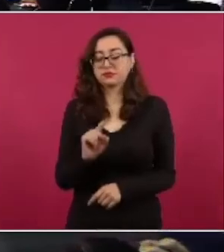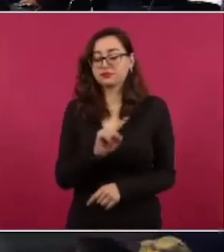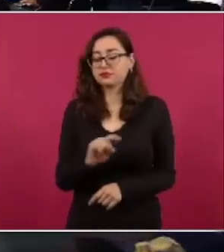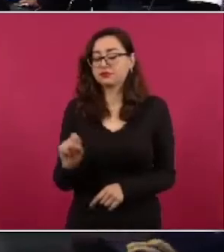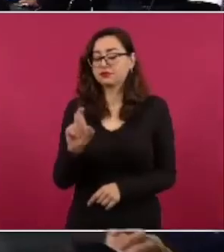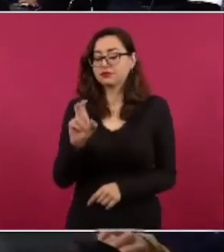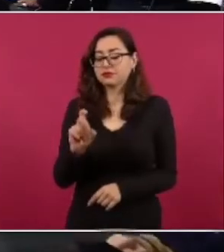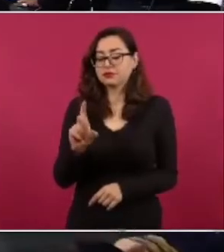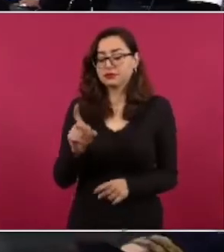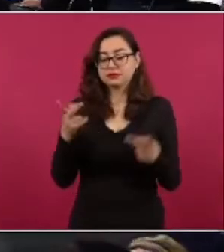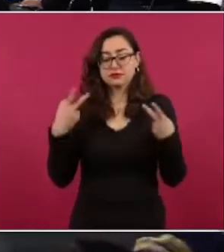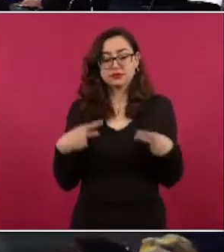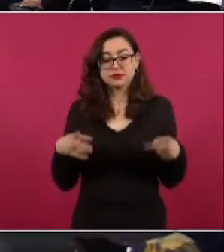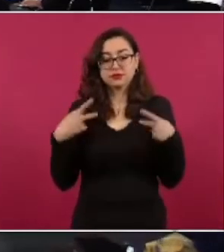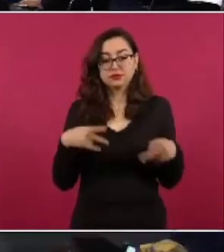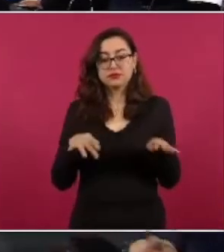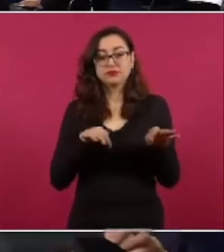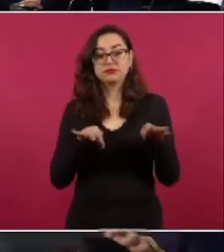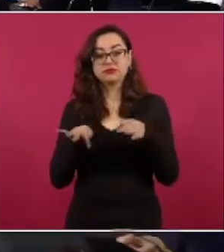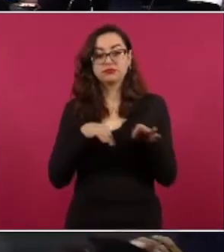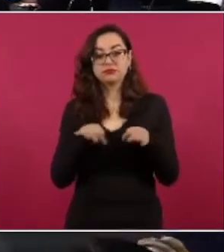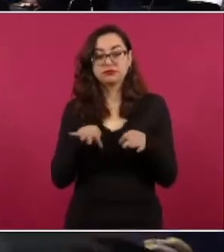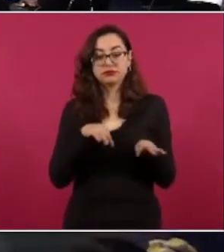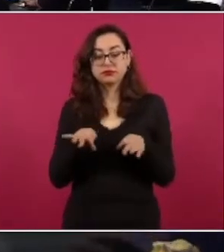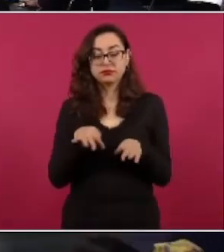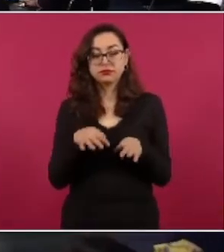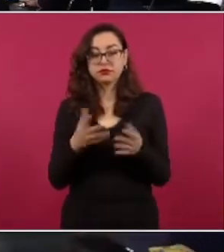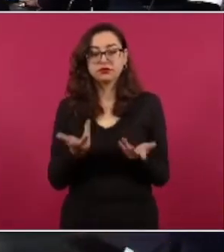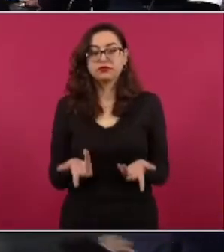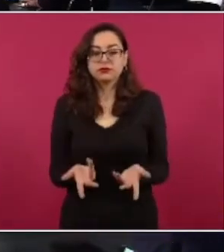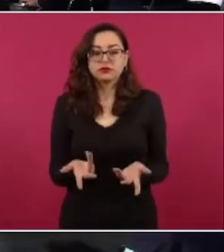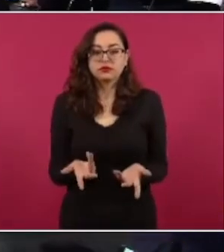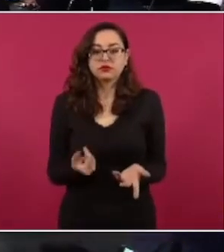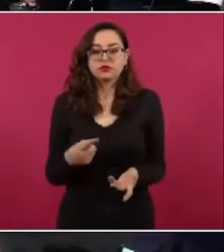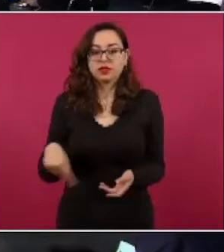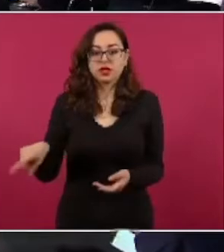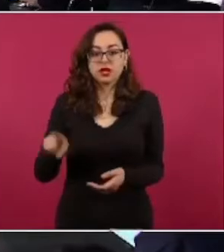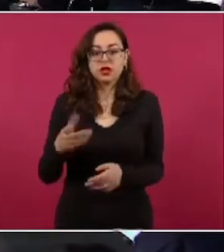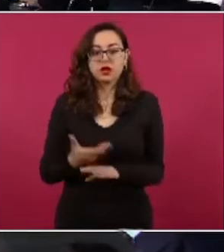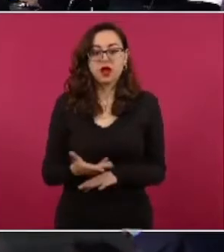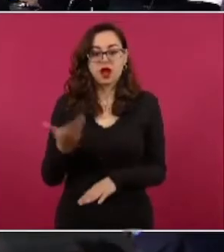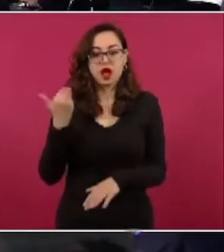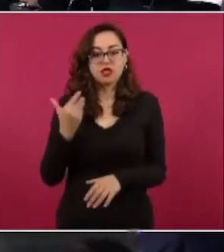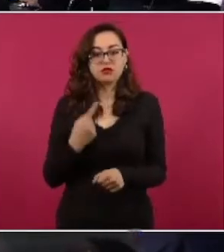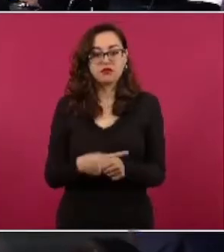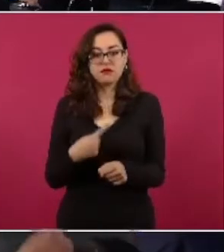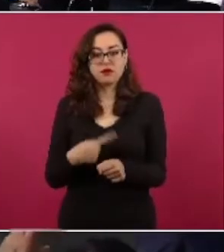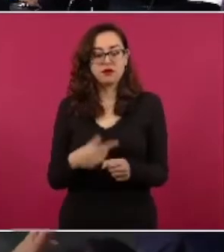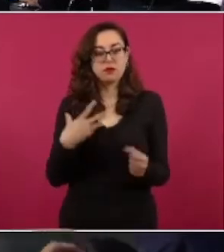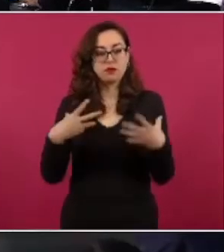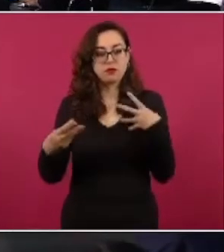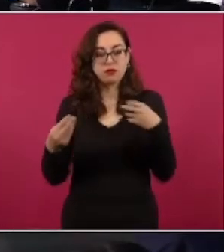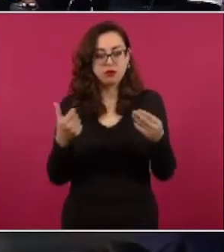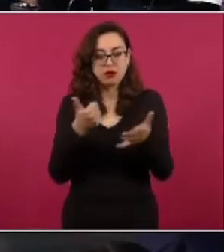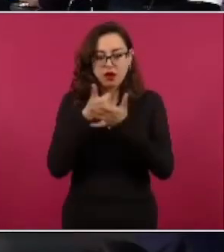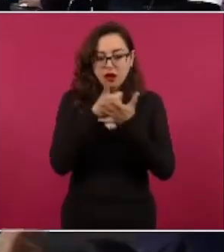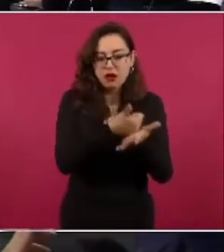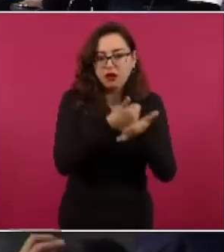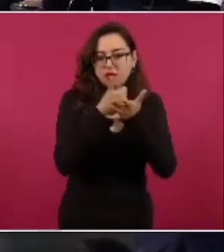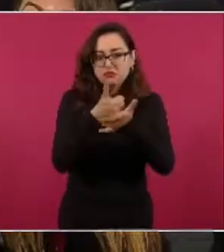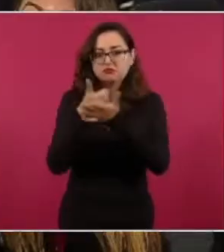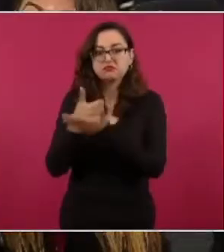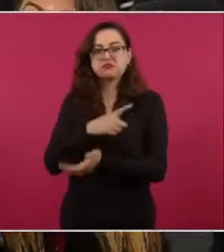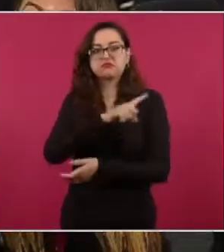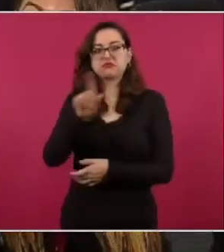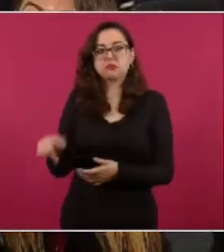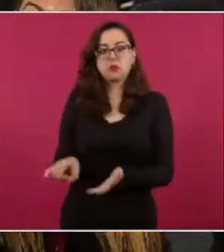130 trabajadores que estuvieron principalmente apoyando en tiempos de pandemia. De hecho, también tenemos documentado que mucho